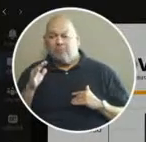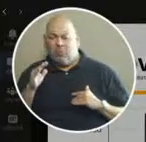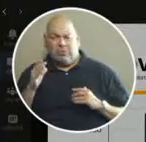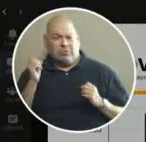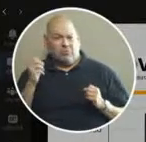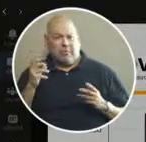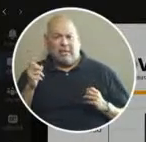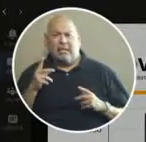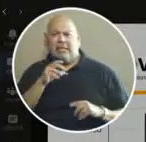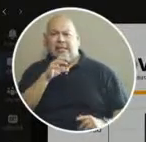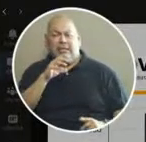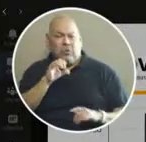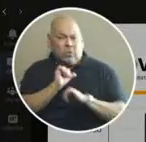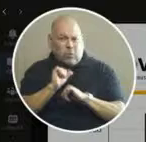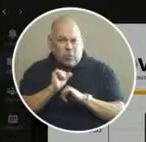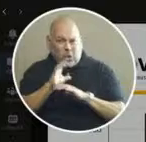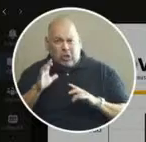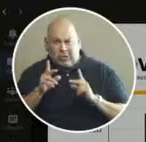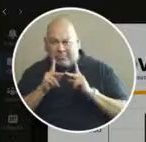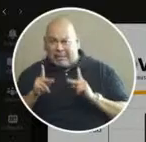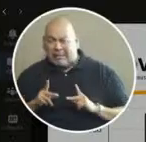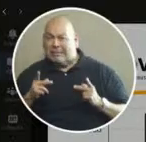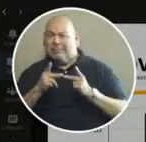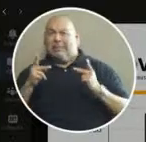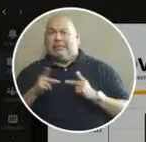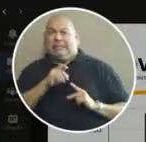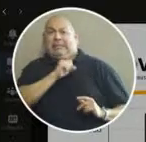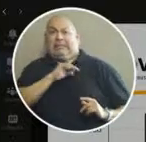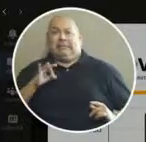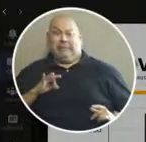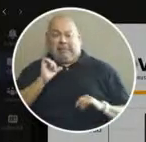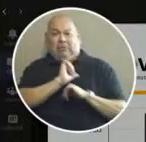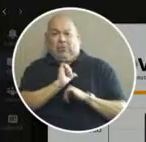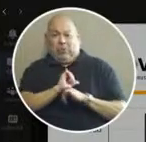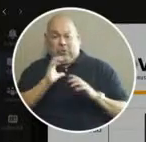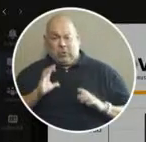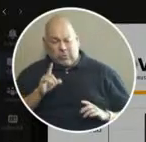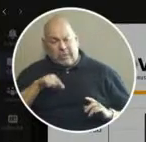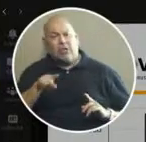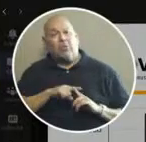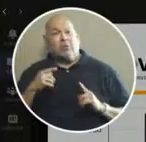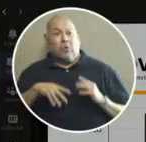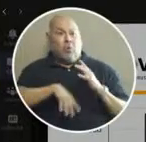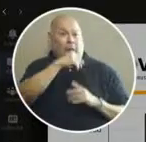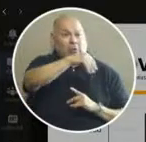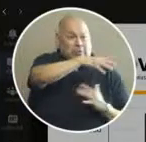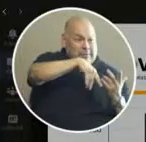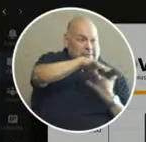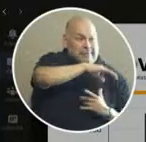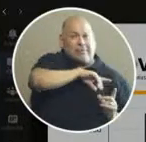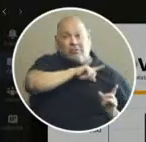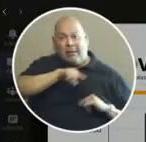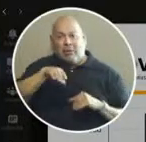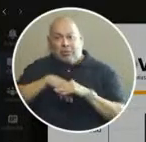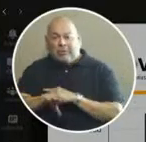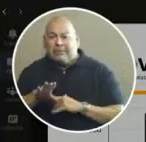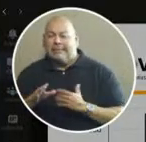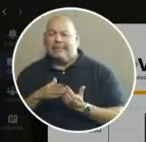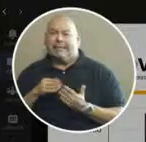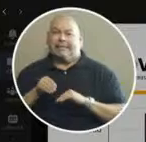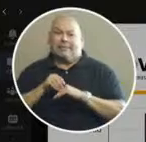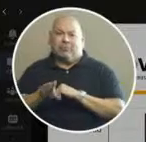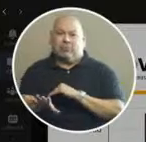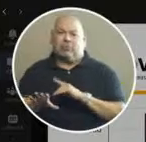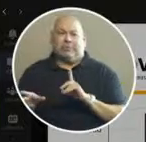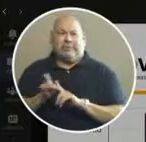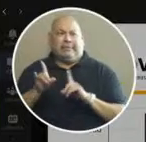los residentes de estos lugares que cuidan de adultos mayores, y se hicieron este tipo de pruebas a raíz de la